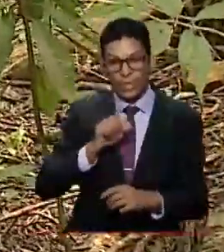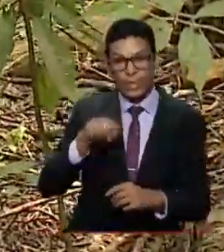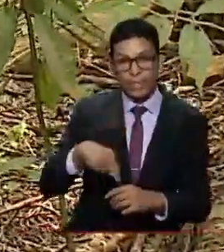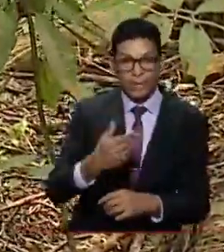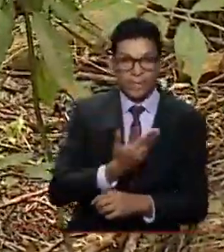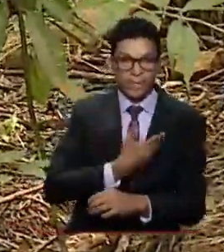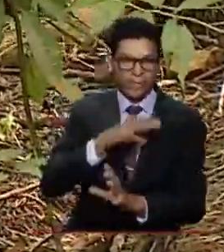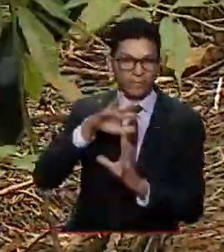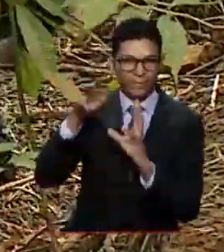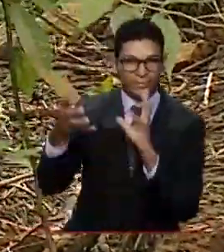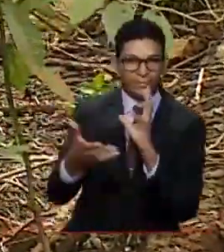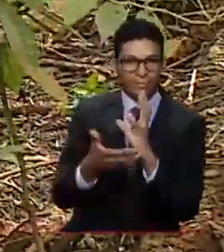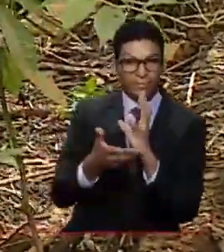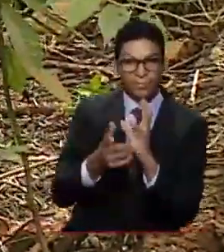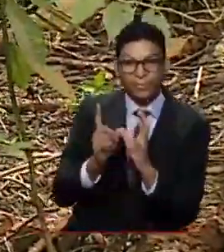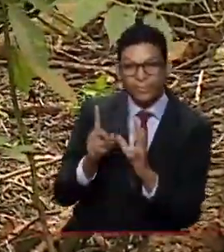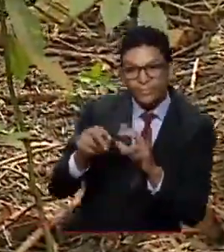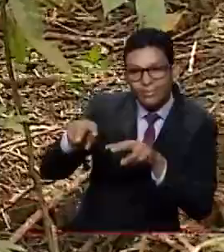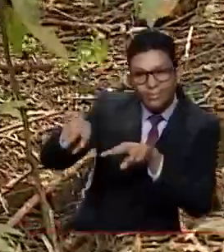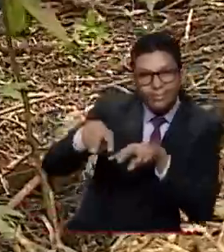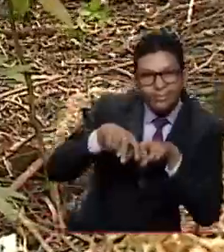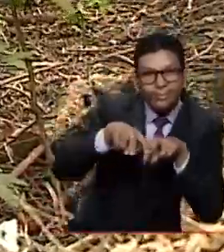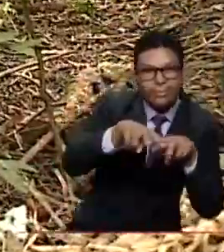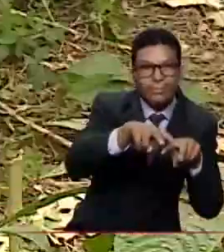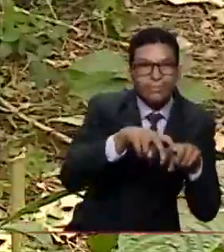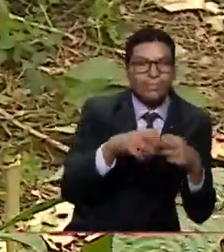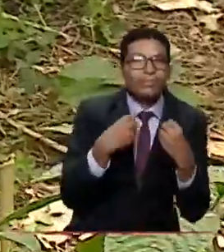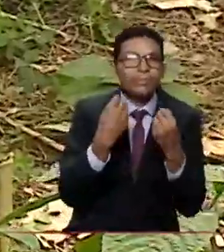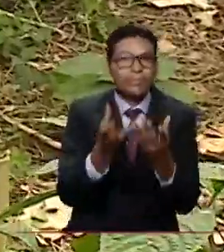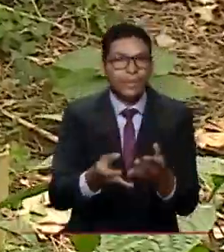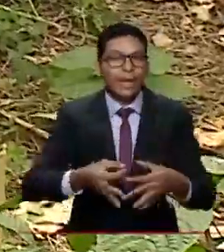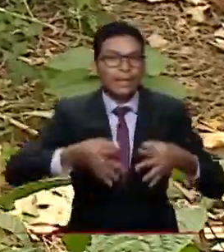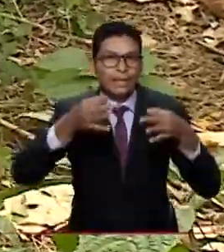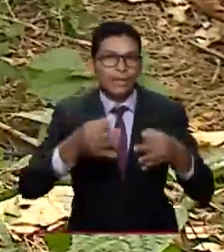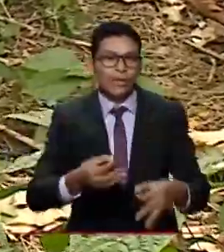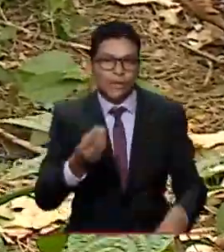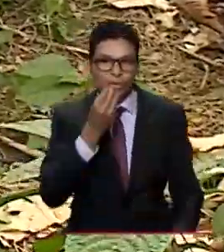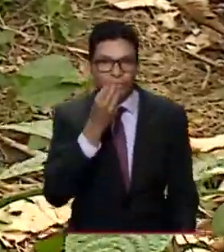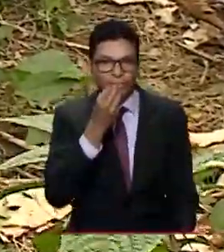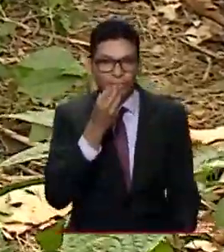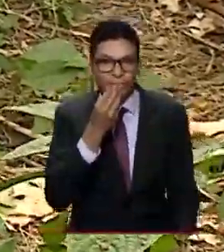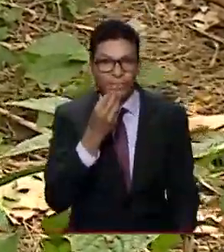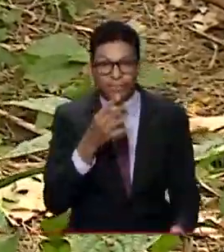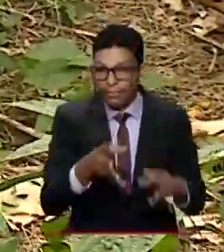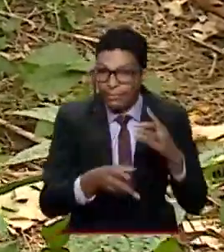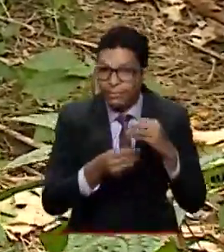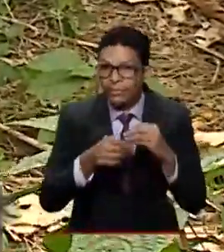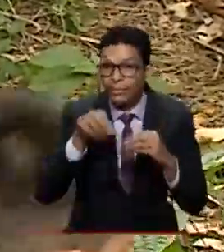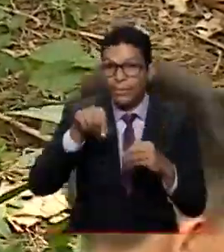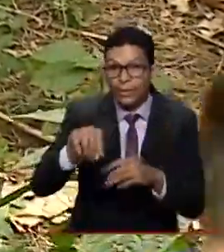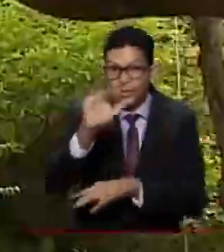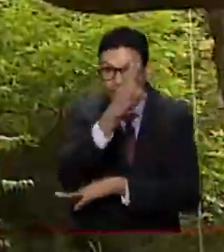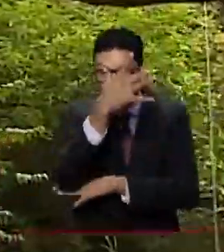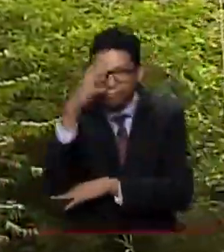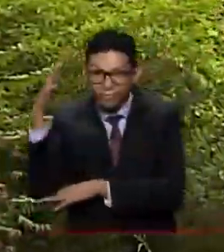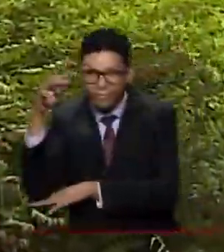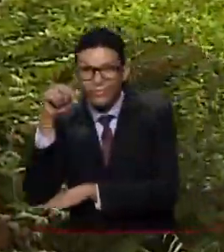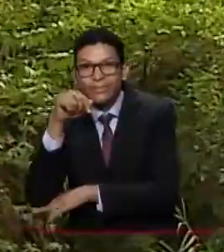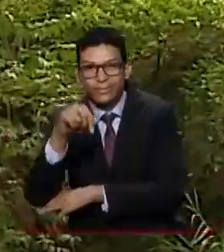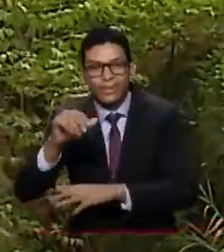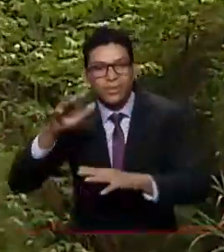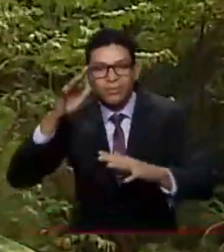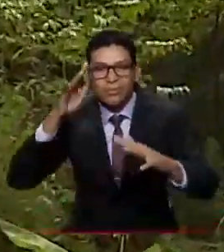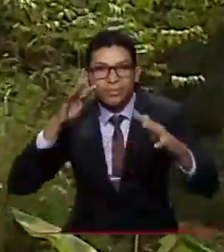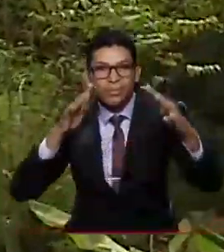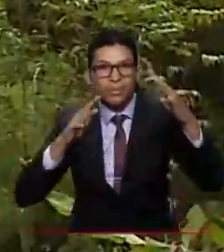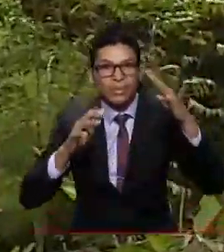madre tierra. La Huerta Madre Jomac busca brindar garantías de seguridad alimentaria. Además, cuenta con un bosque sintrópico, es decir, un bosque